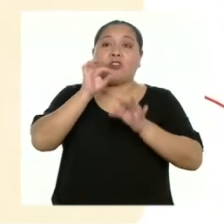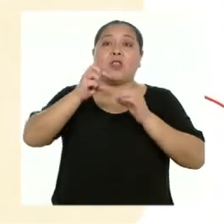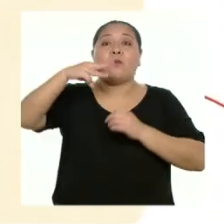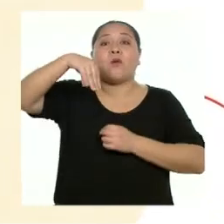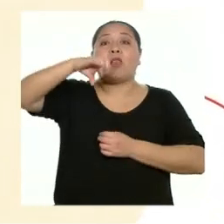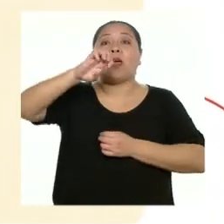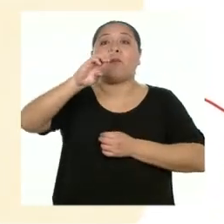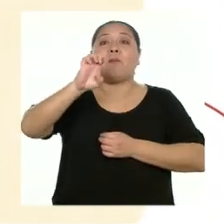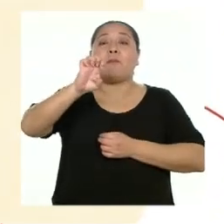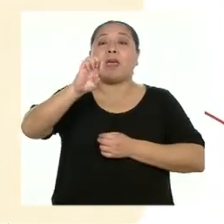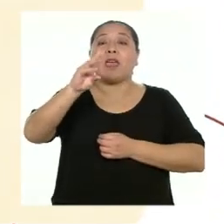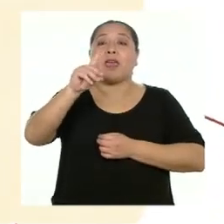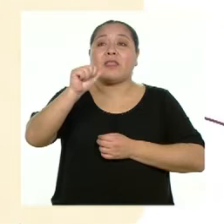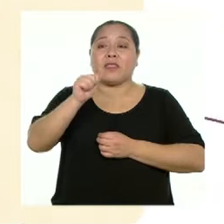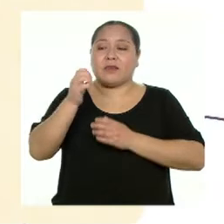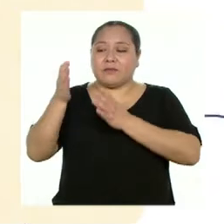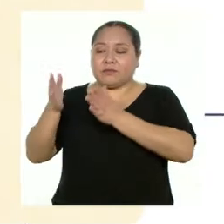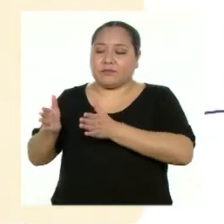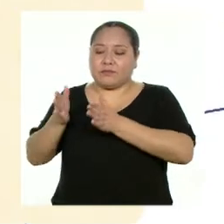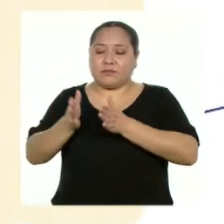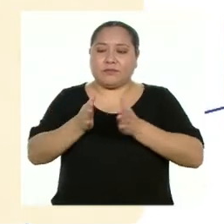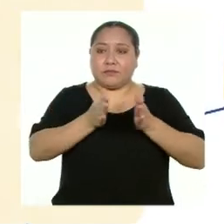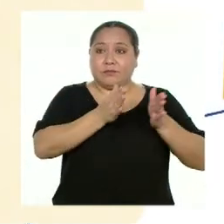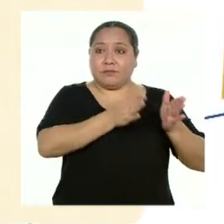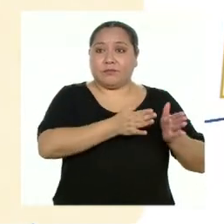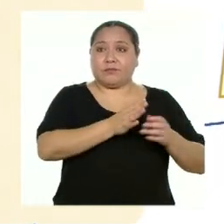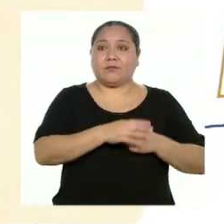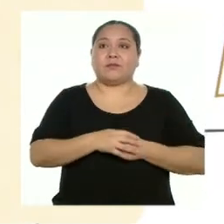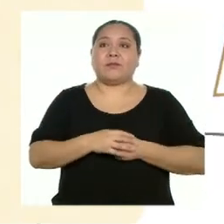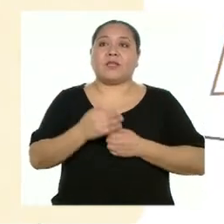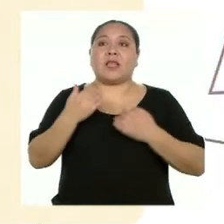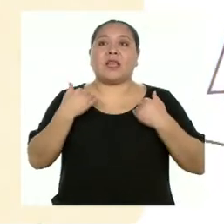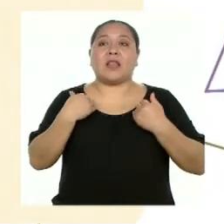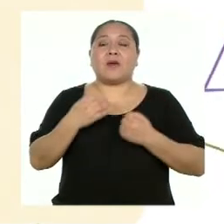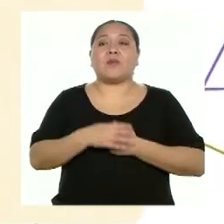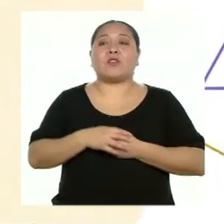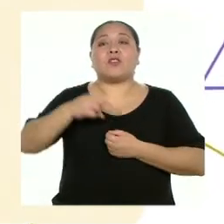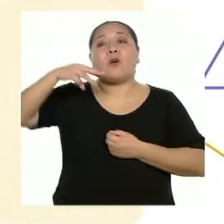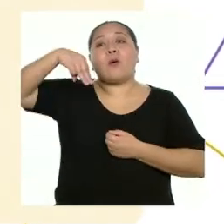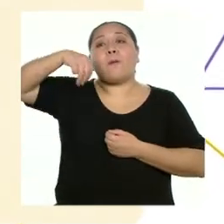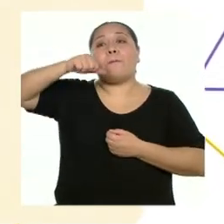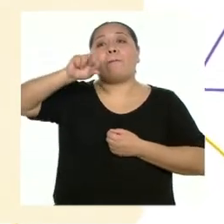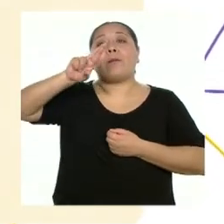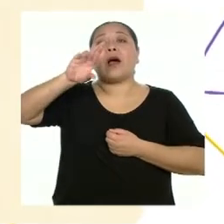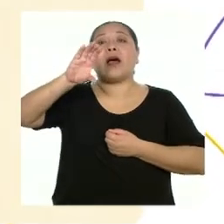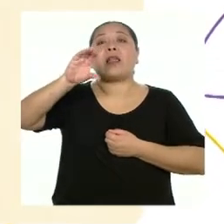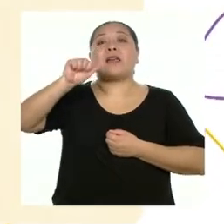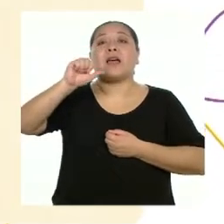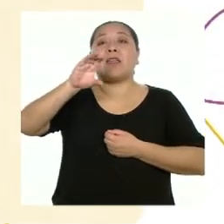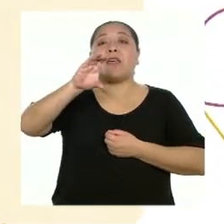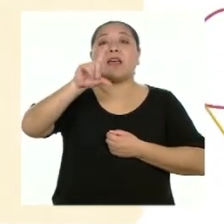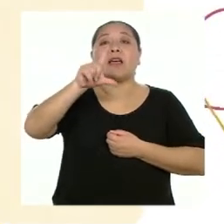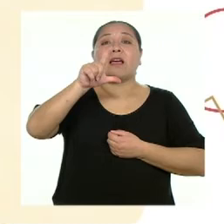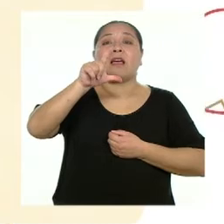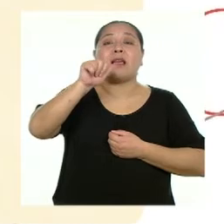están agrupados en intervalos de clase. Entonces tenemos las marcas de clase de cada intervalo. No olvidar que es